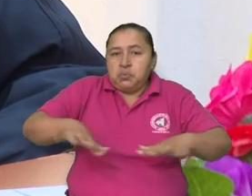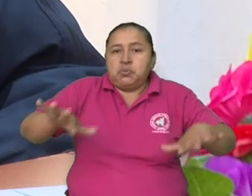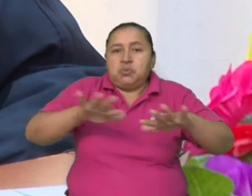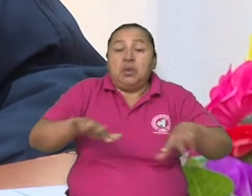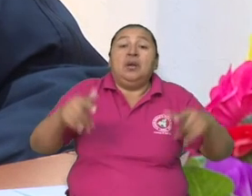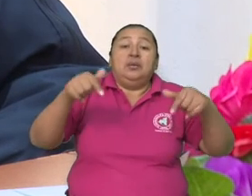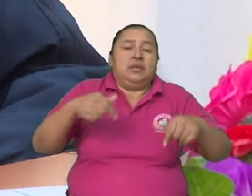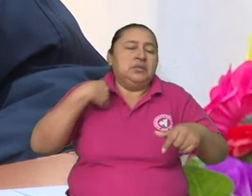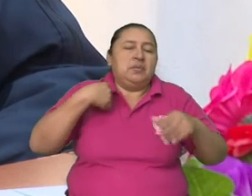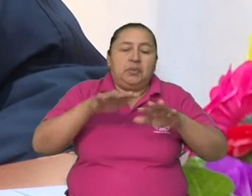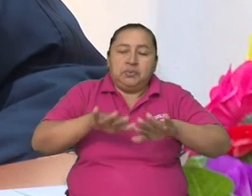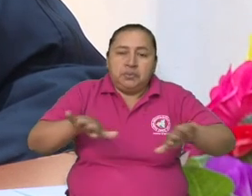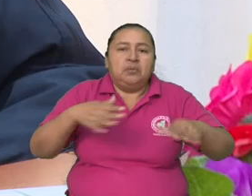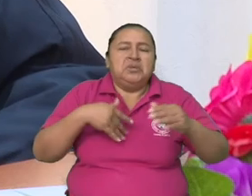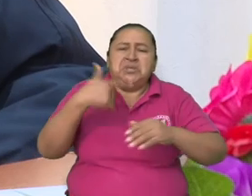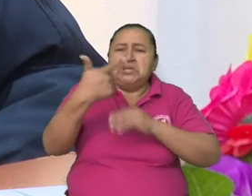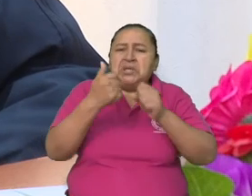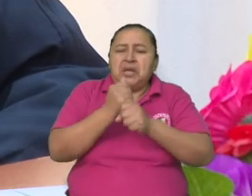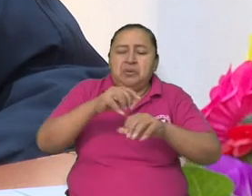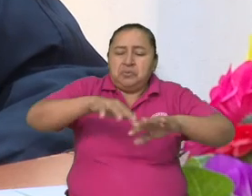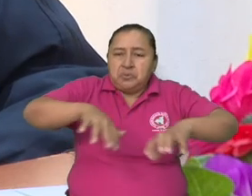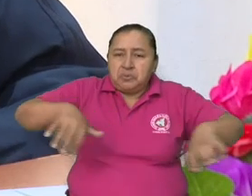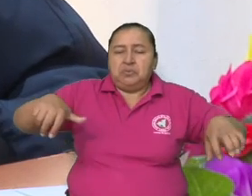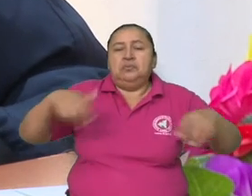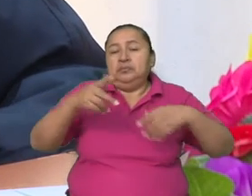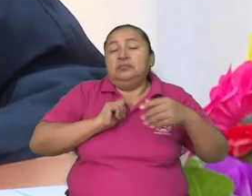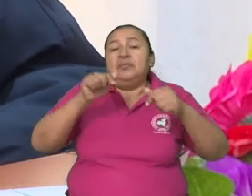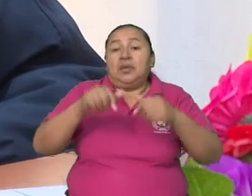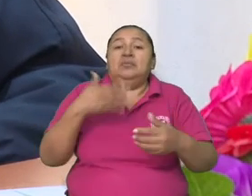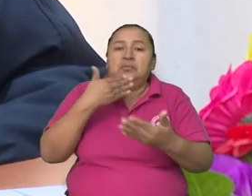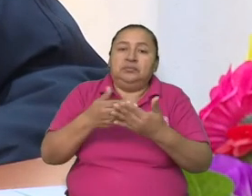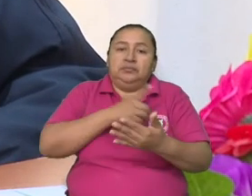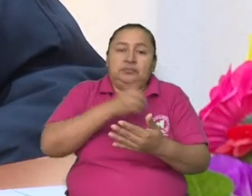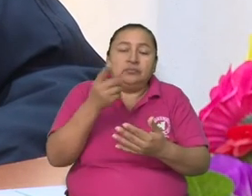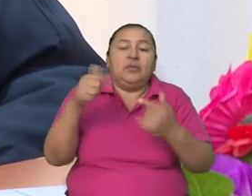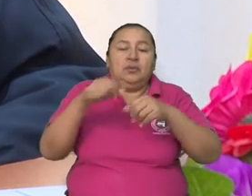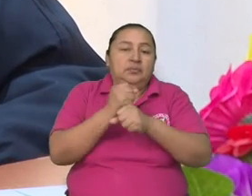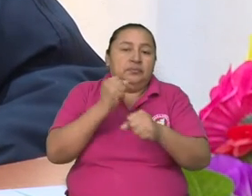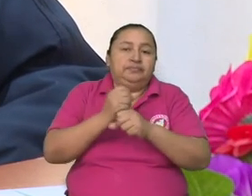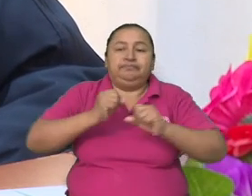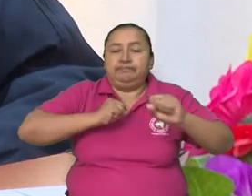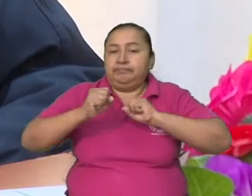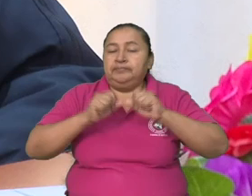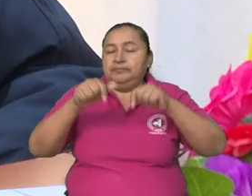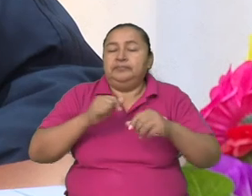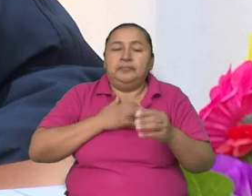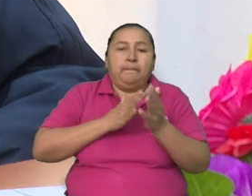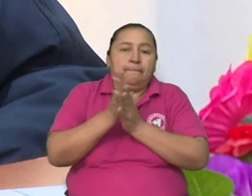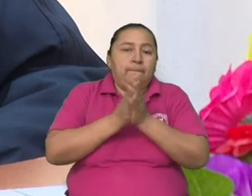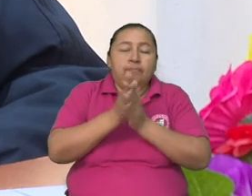mucha satisfacción de trabajar con ese dinamismo y con esa pasión